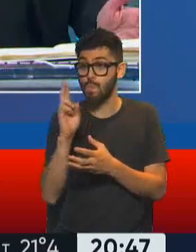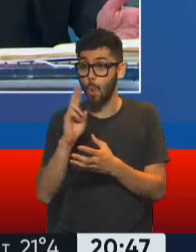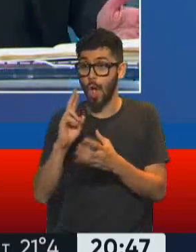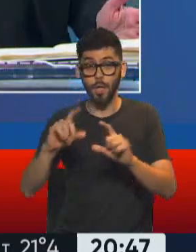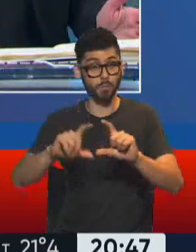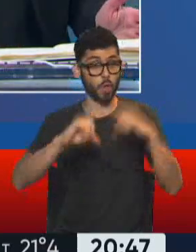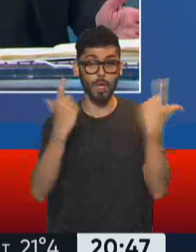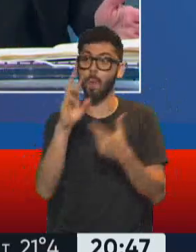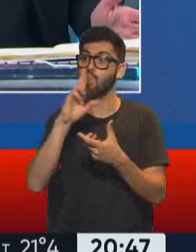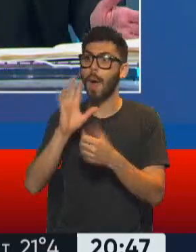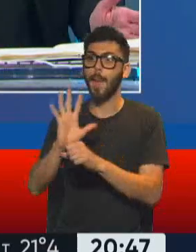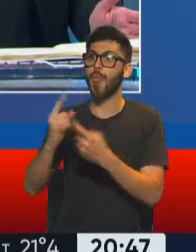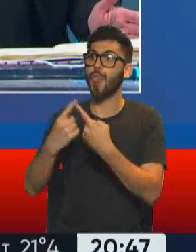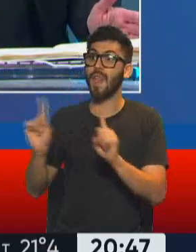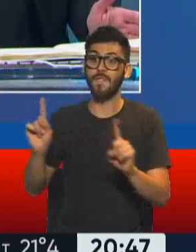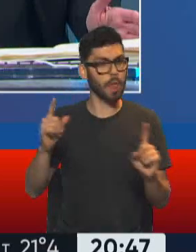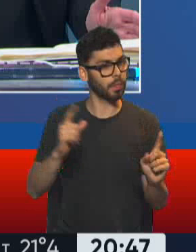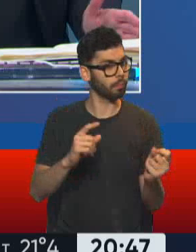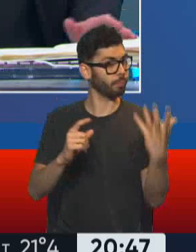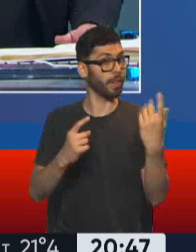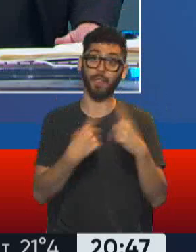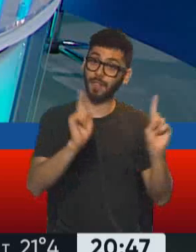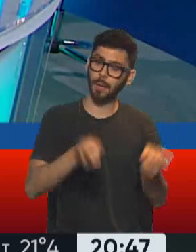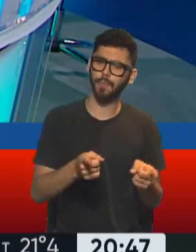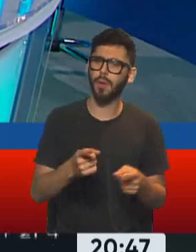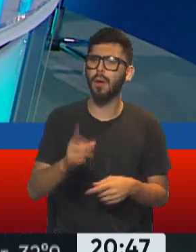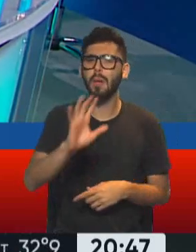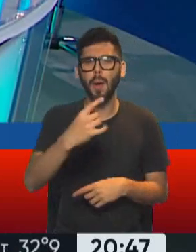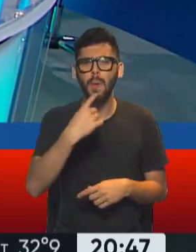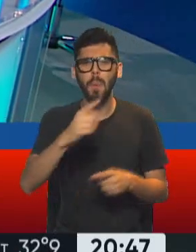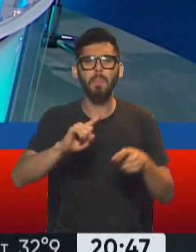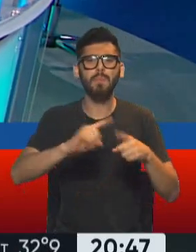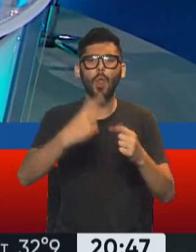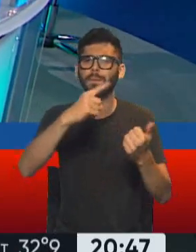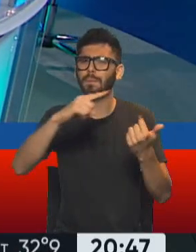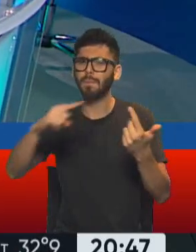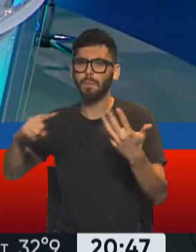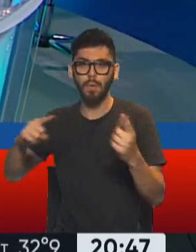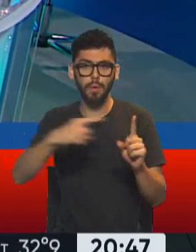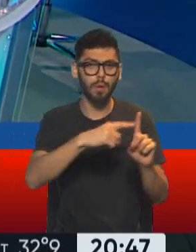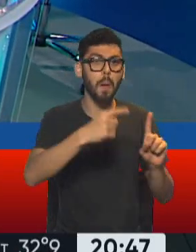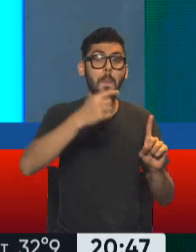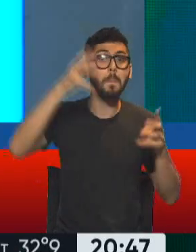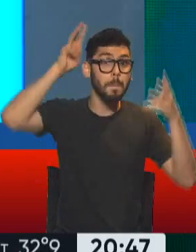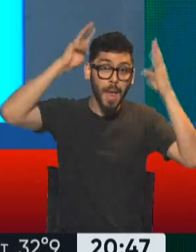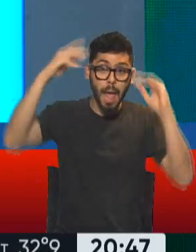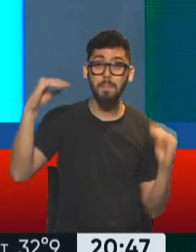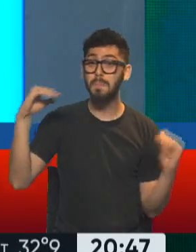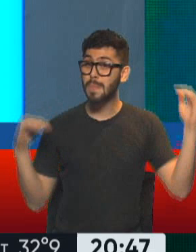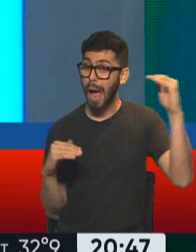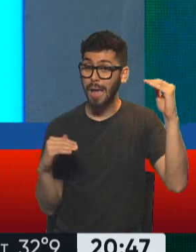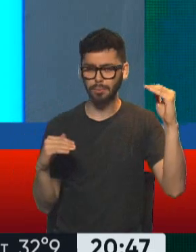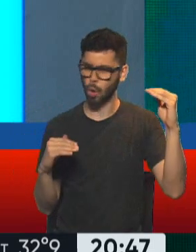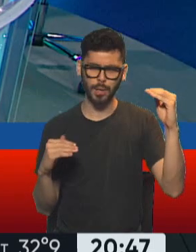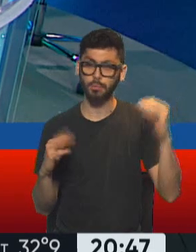sociedad porque va ser por encima de un hombre este es un montón de políticos mi ley no está por encima de todos esos políticos en términos de imagen